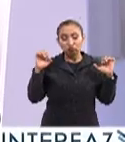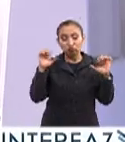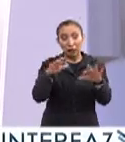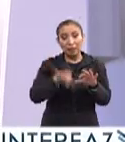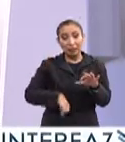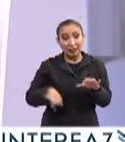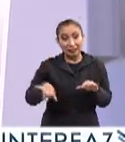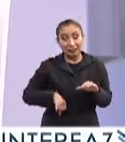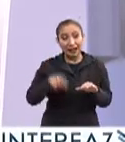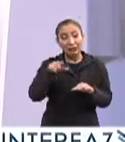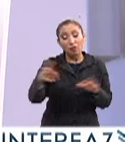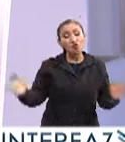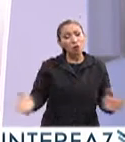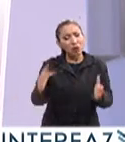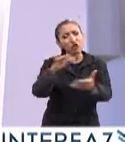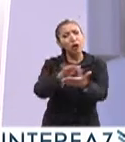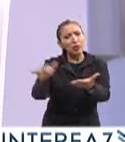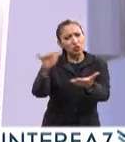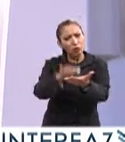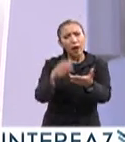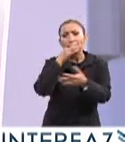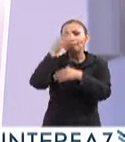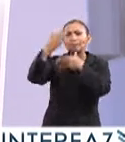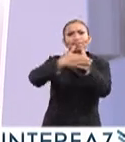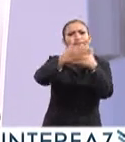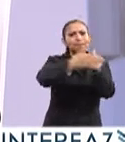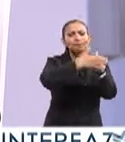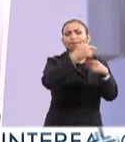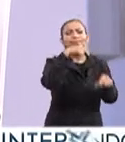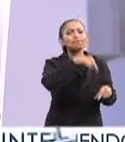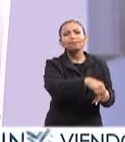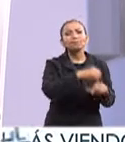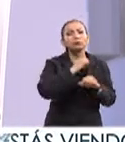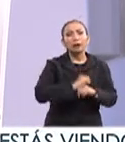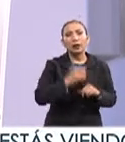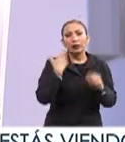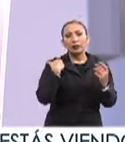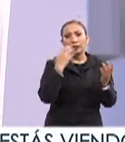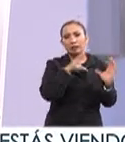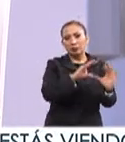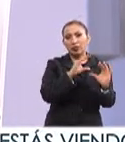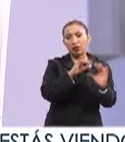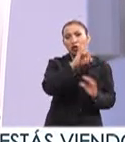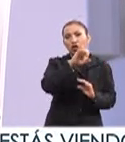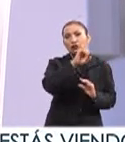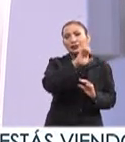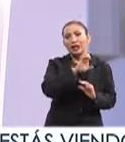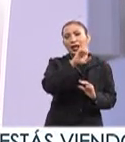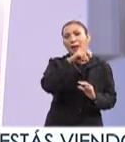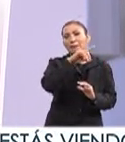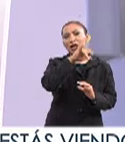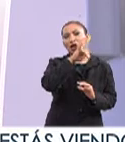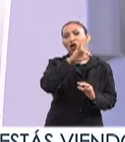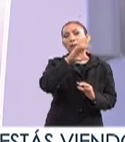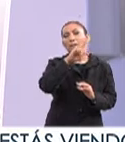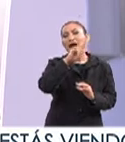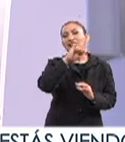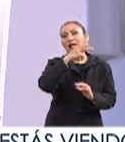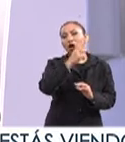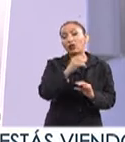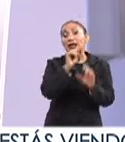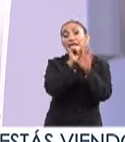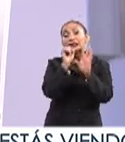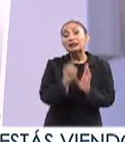muy interesante, fomento a la lectura, que está convocado por la cátedra José Emilio Pacheco